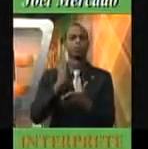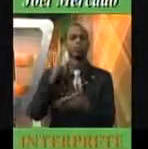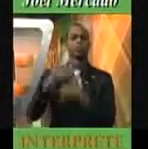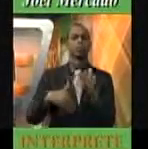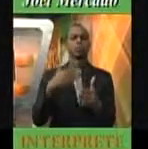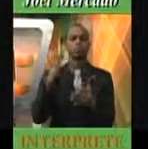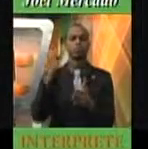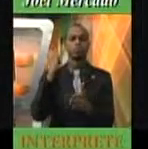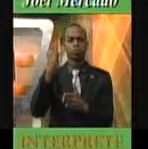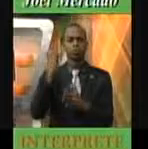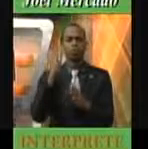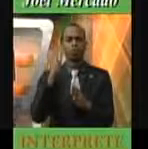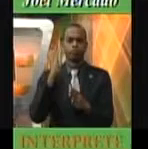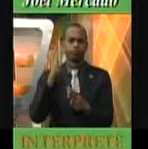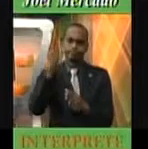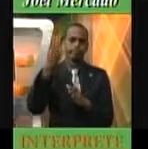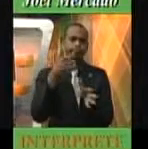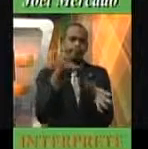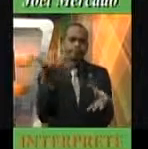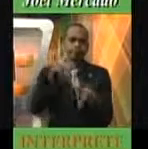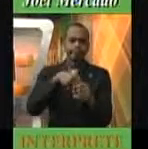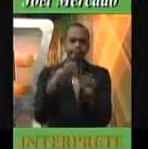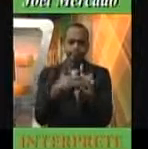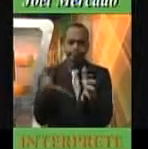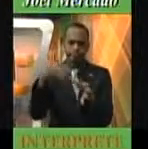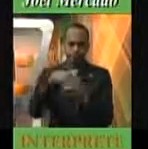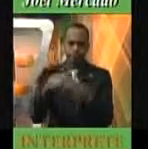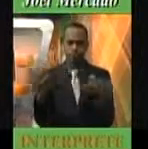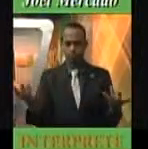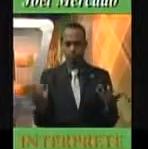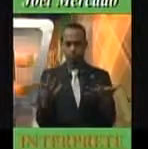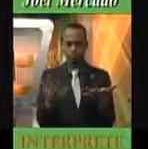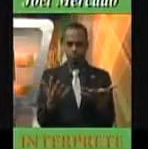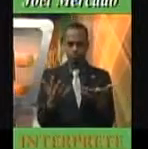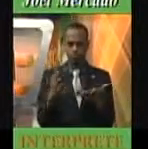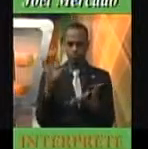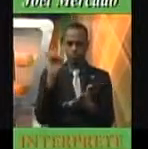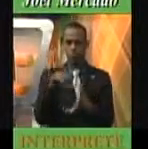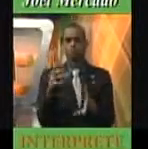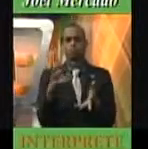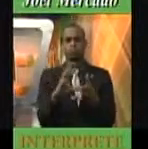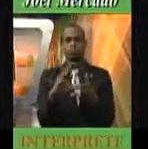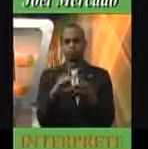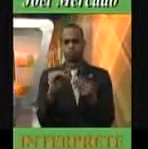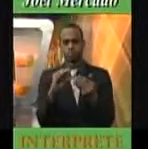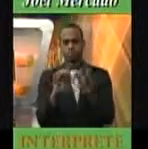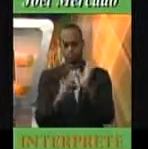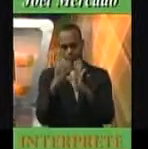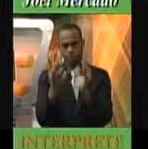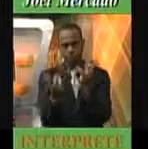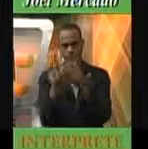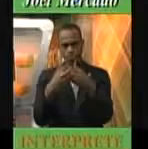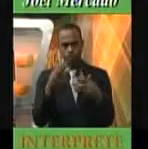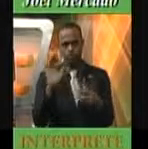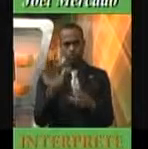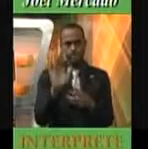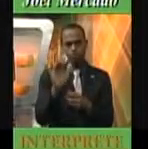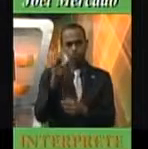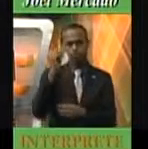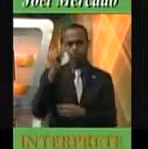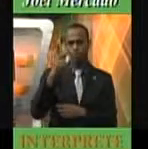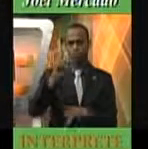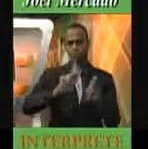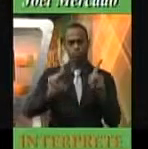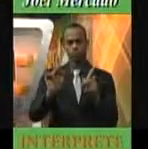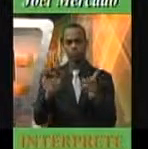a la inclusión. Obviamente en la medida de tu desarrollo, que se ajuste a ti y ya no a la persona que tiene que